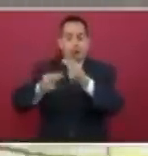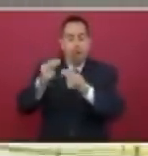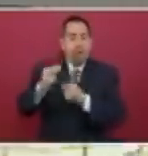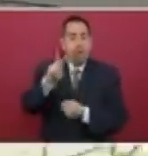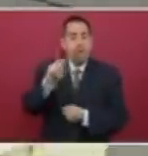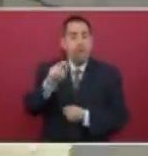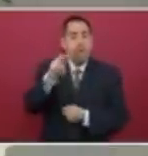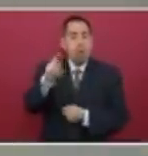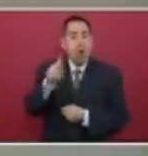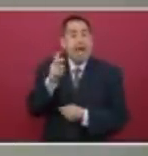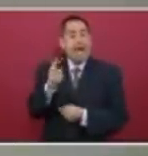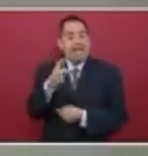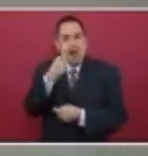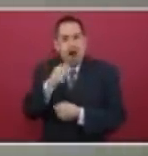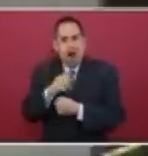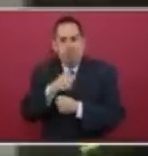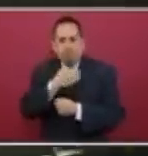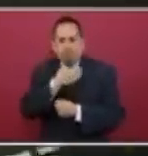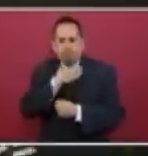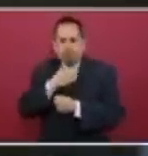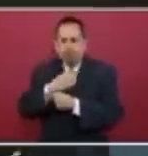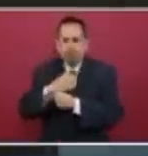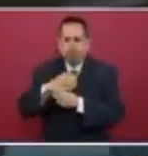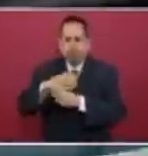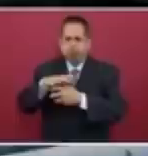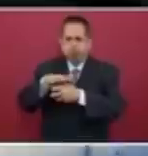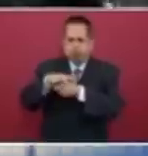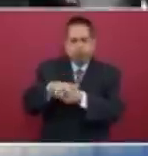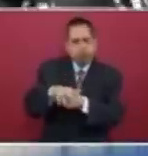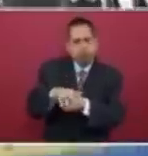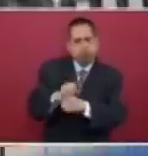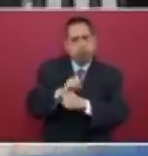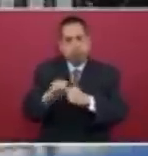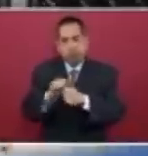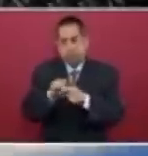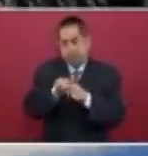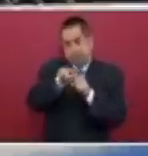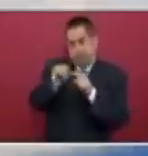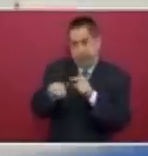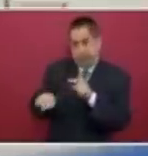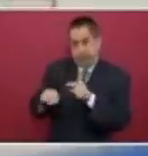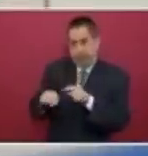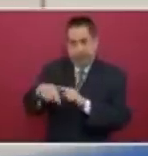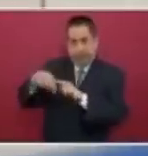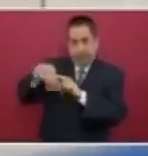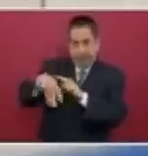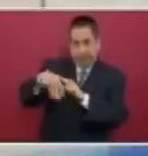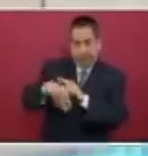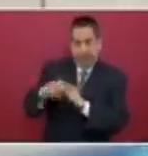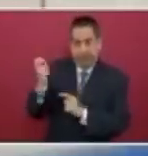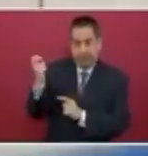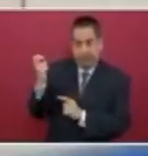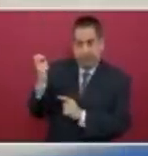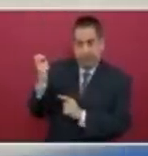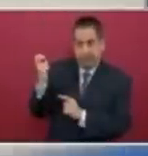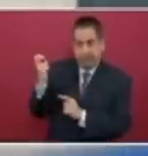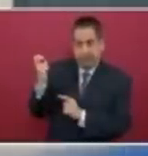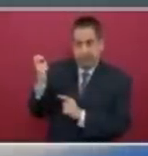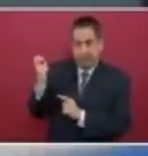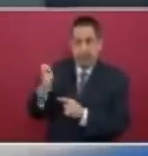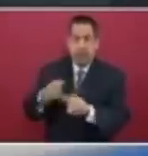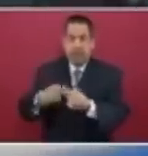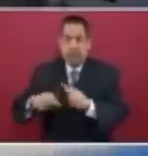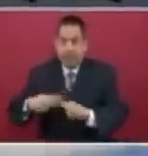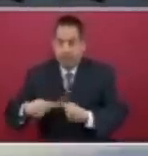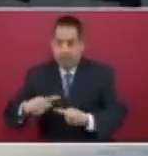este vapor se introduce en una segunda turbina donde al hacer girar sus paletas produce electricidad en un